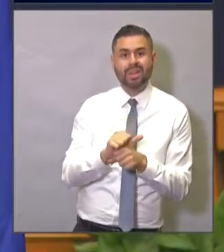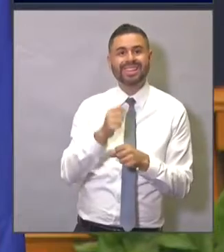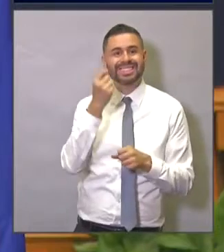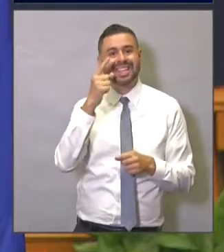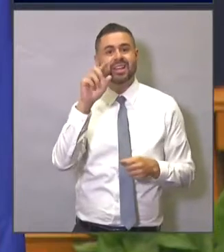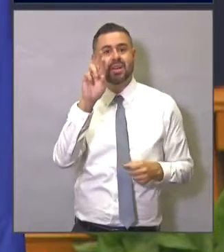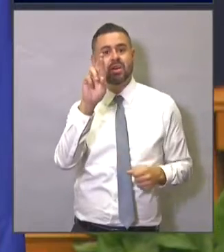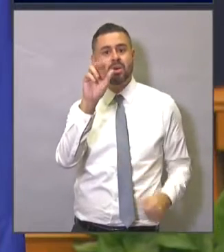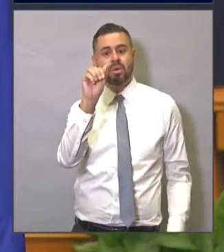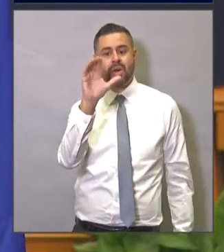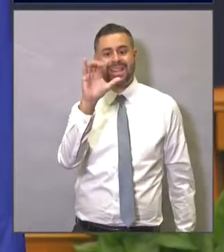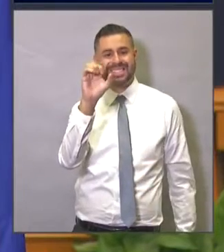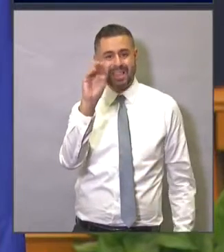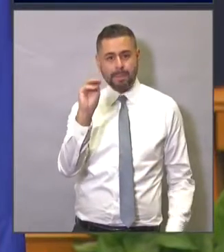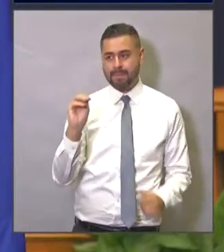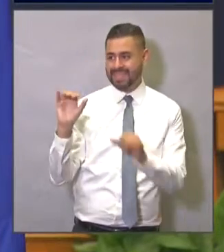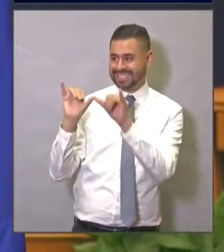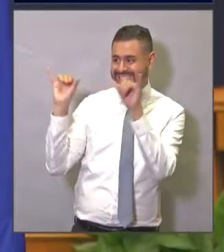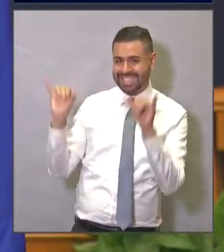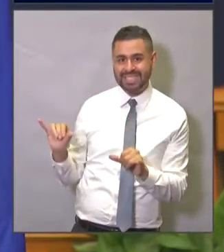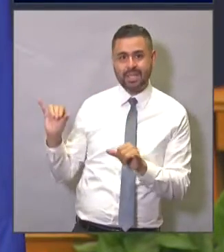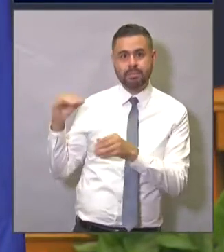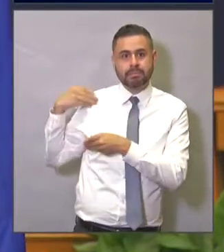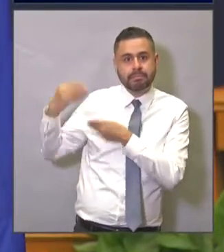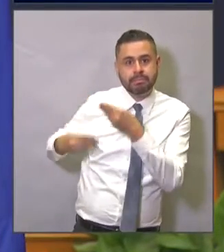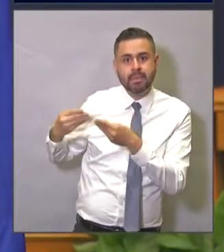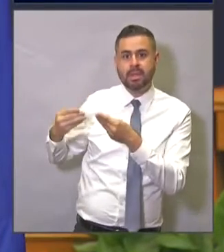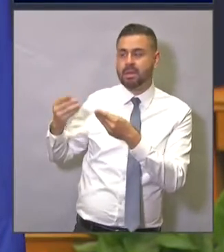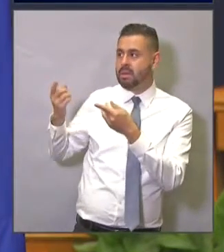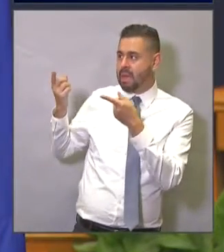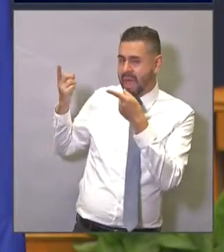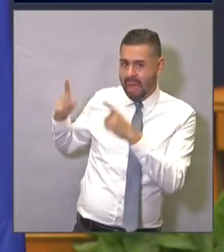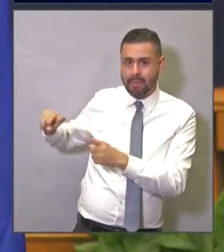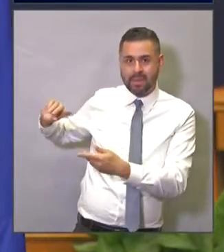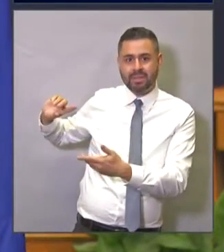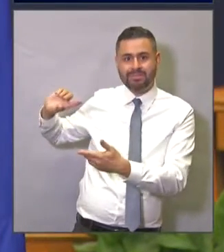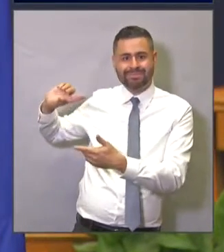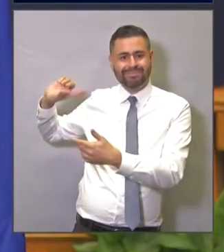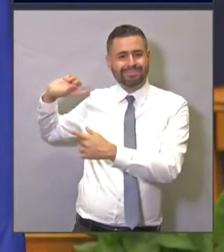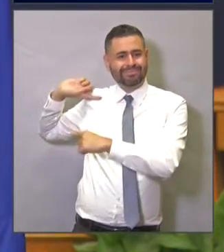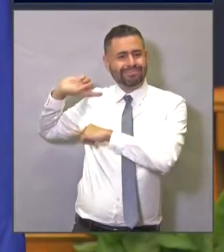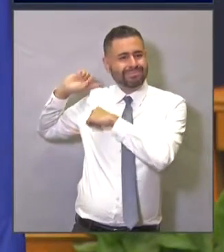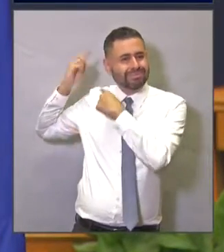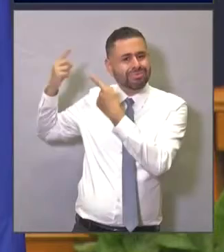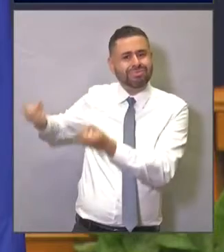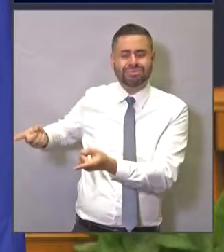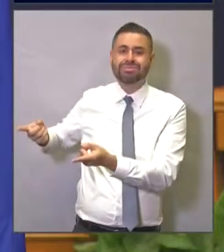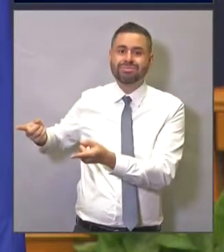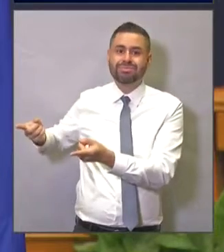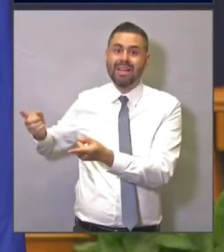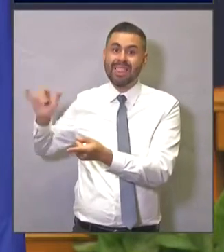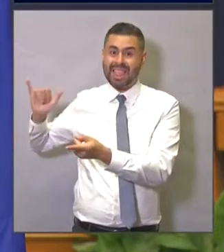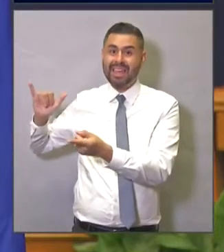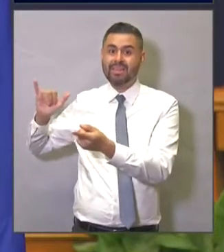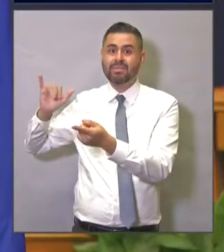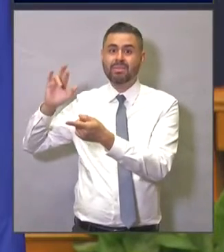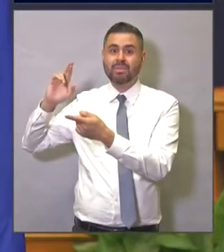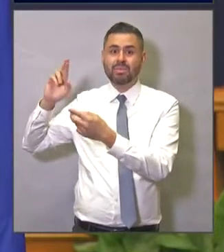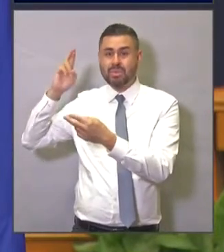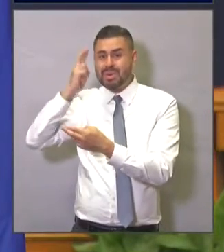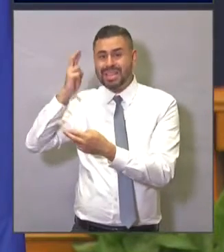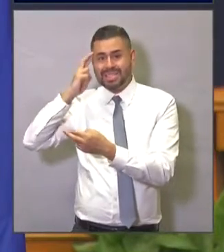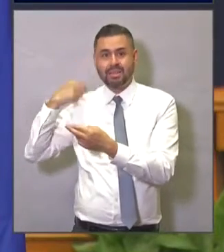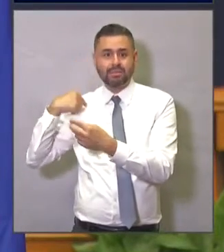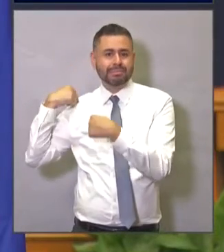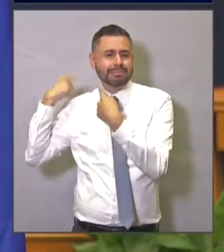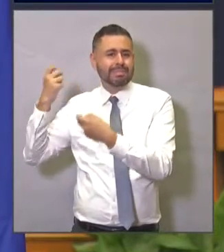racismo estructural y las inequidades en salud son los culpables de estas disparidades. Pero